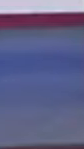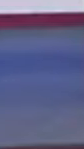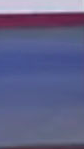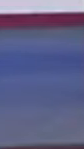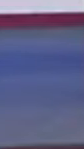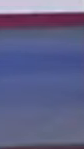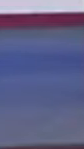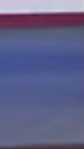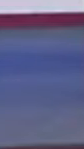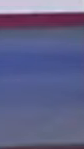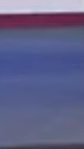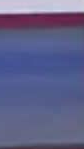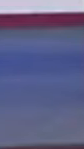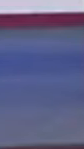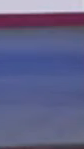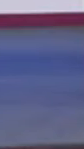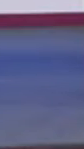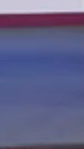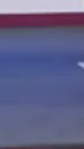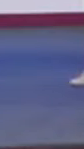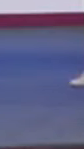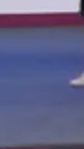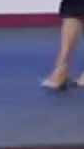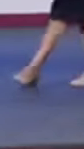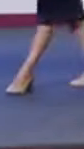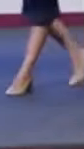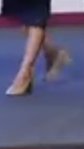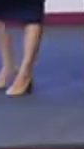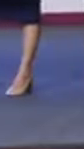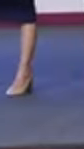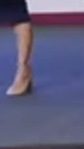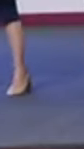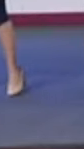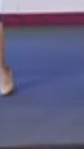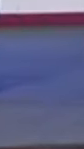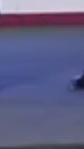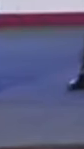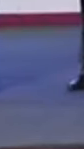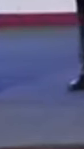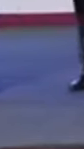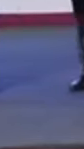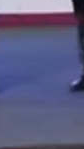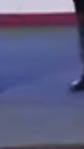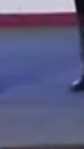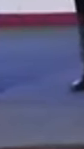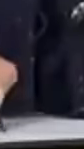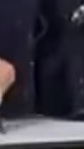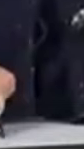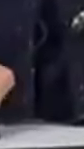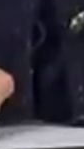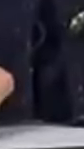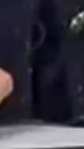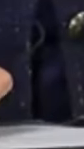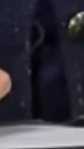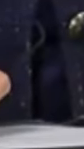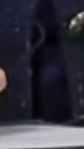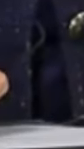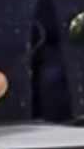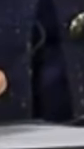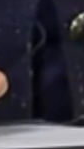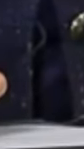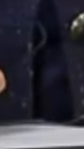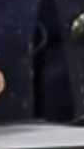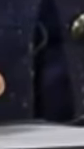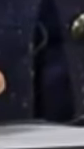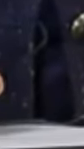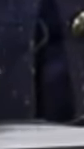presidenta Claudia Sheinbaum el día de hoy nos trajo una gran noticia porque está